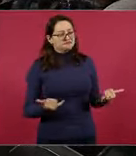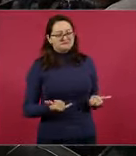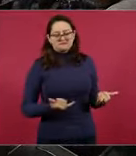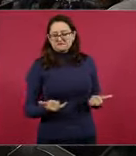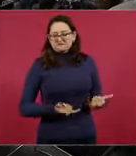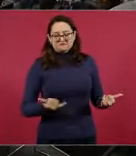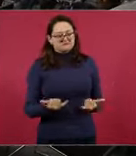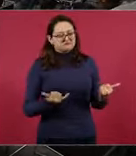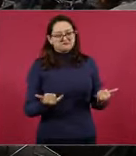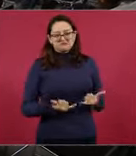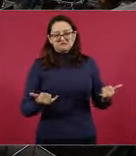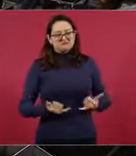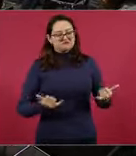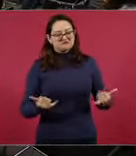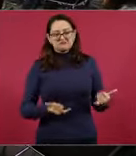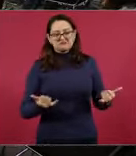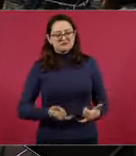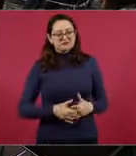y